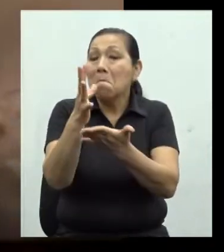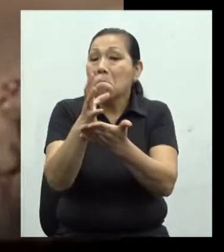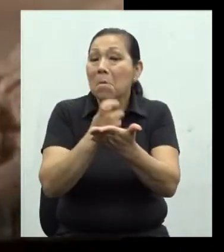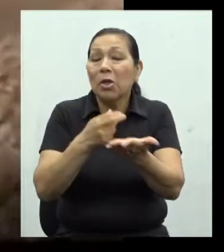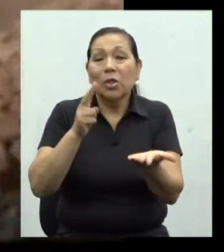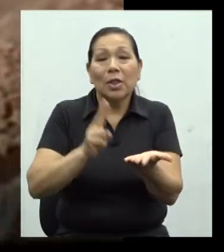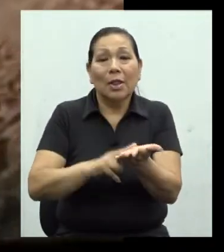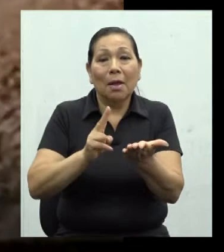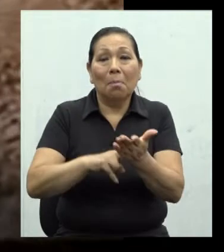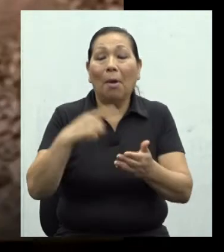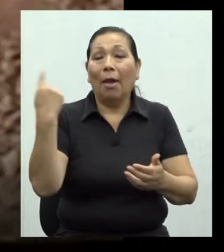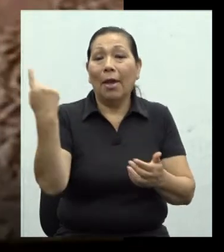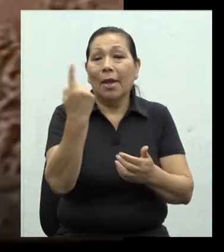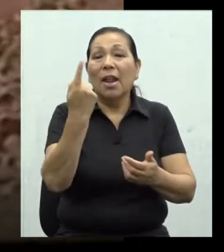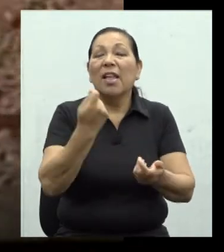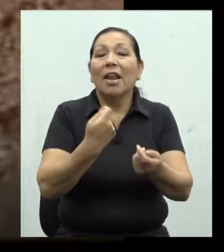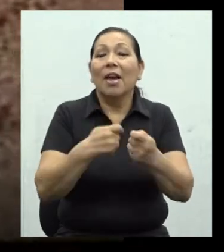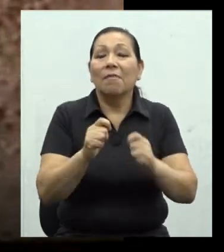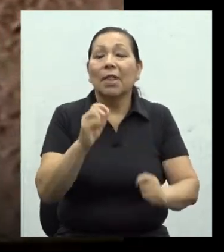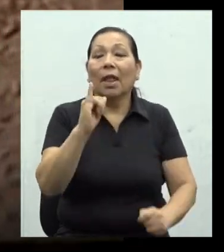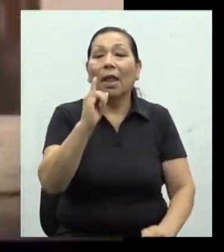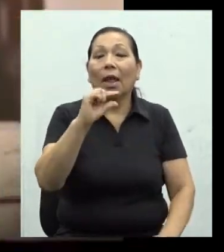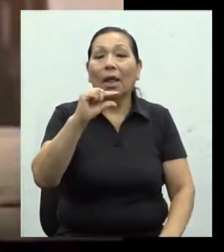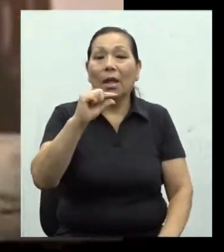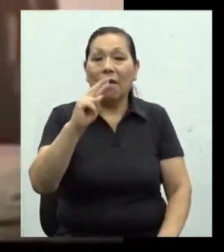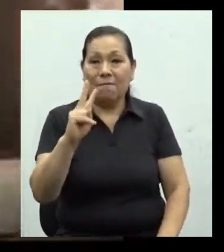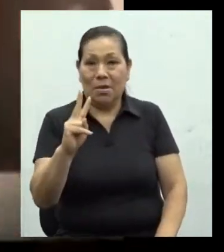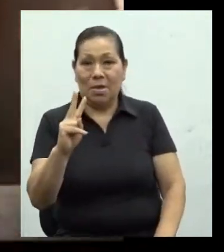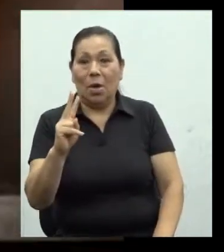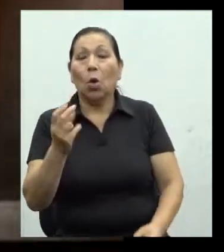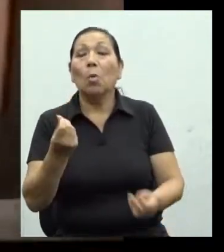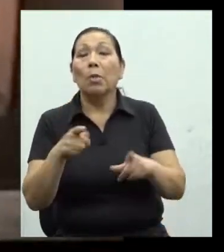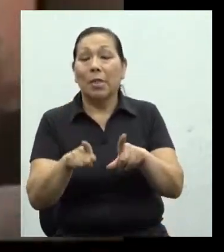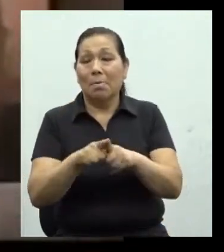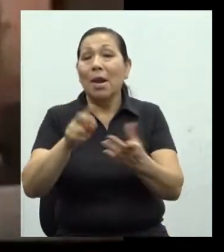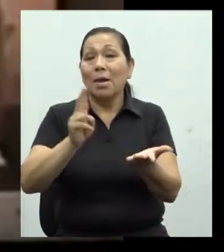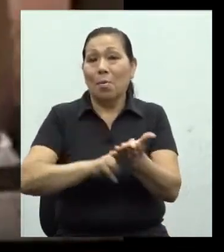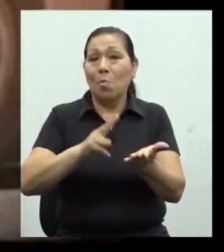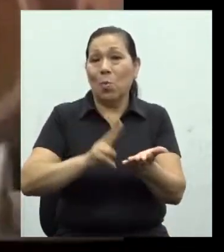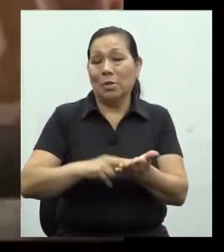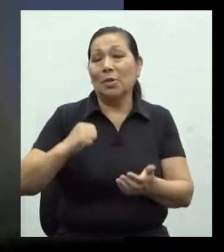del Impuesto General a las Ventas, IGB, y el impuesto municipal.